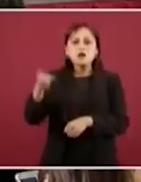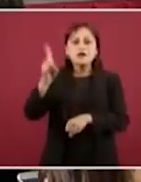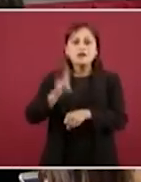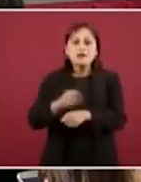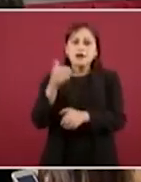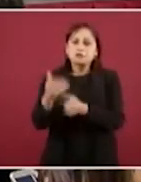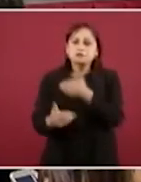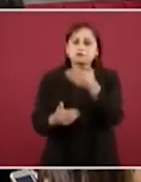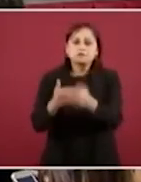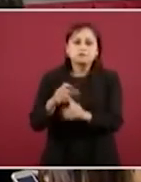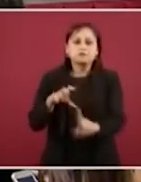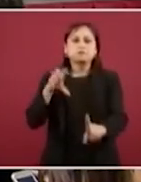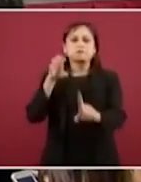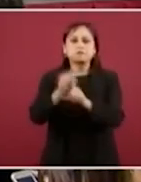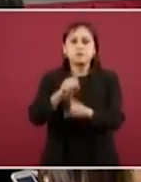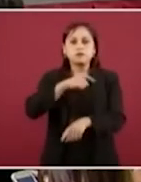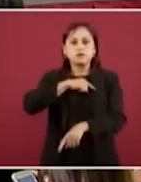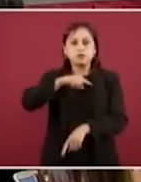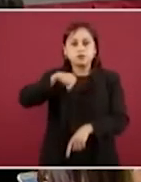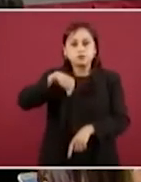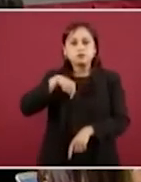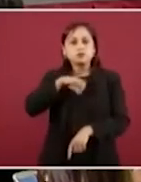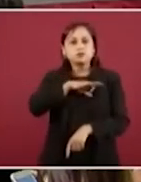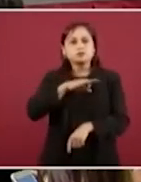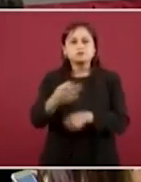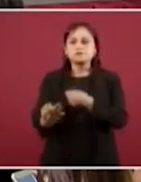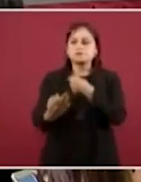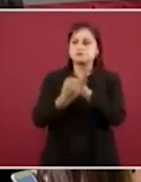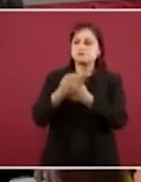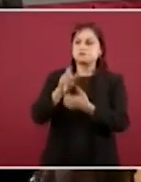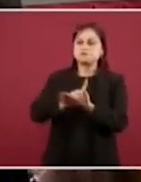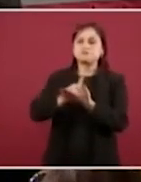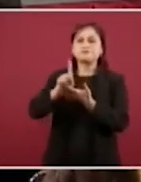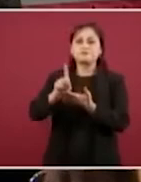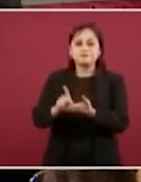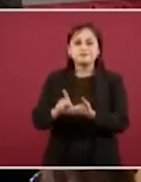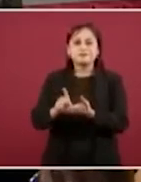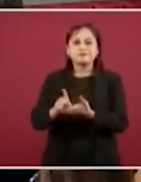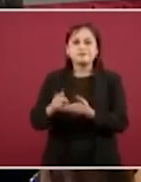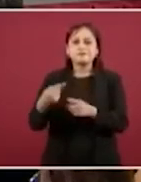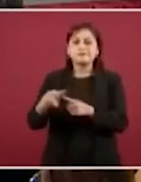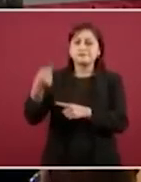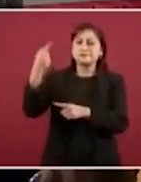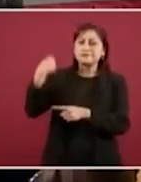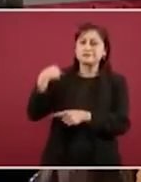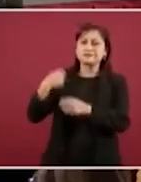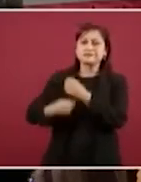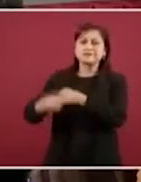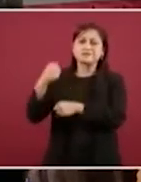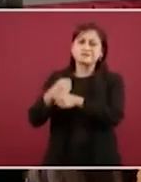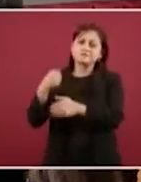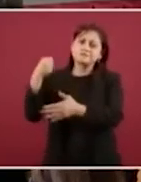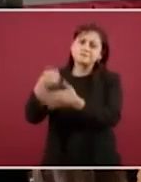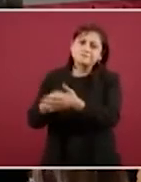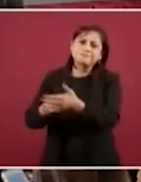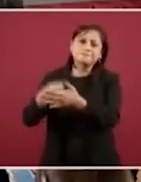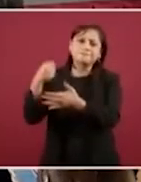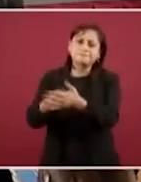El reconocimiento de nuestros derechos laborales se ha logrado después de una larga lucha, señor